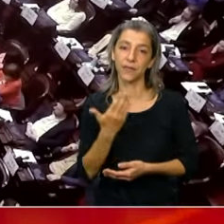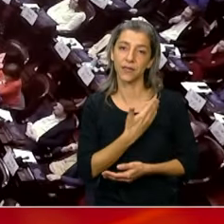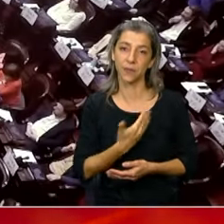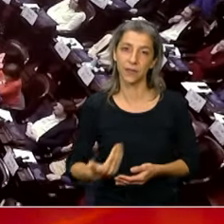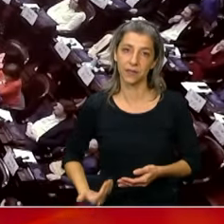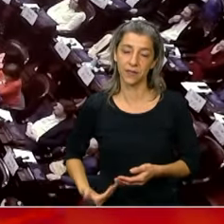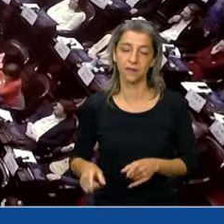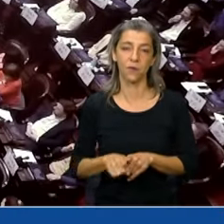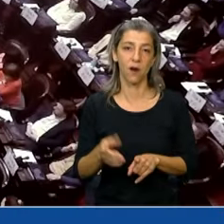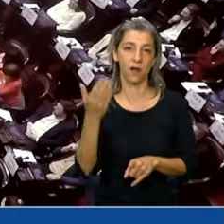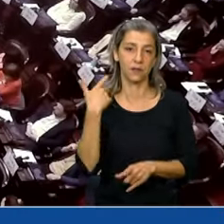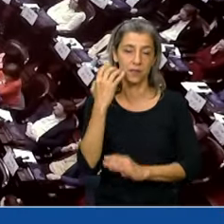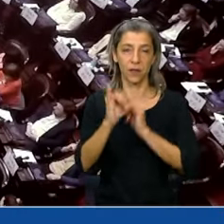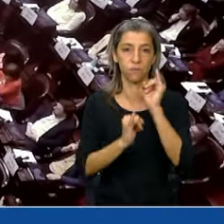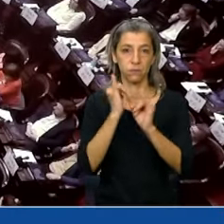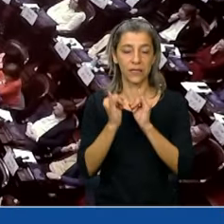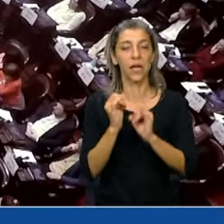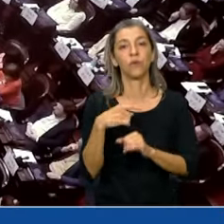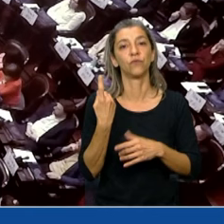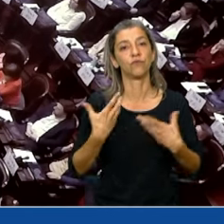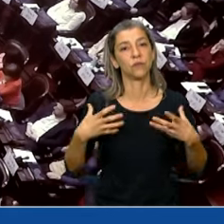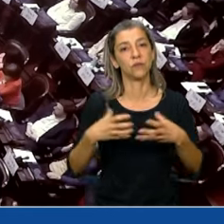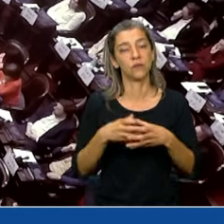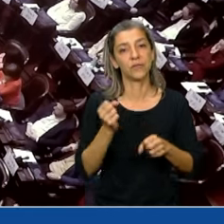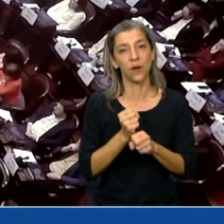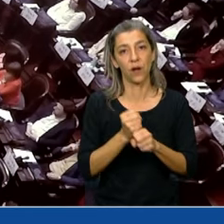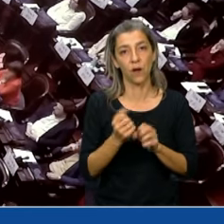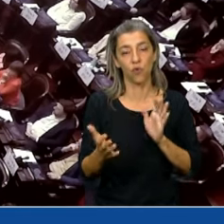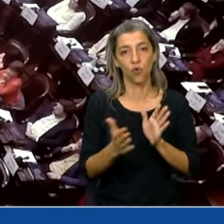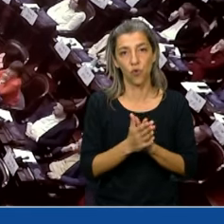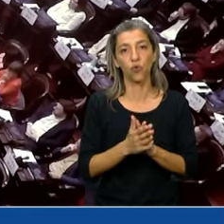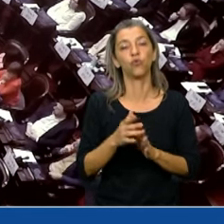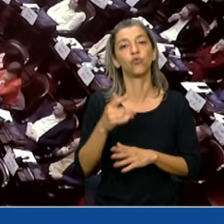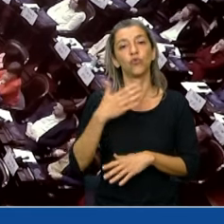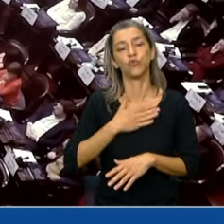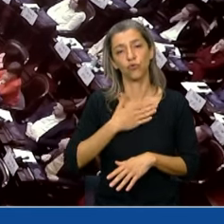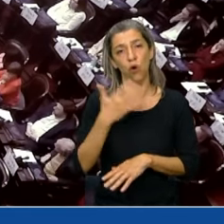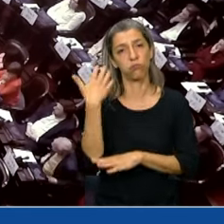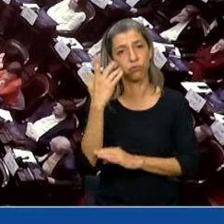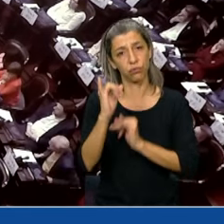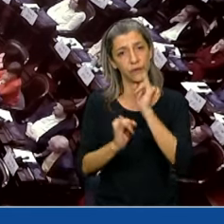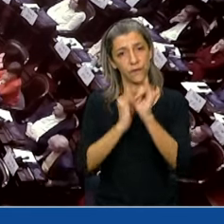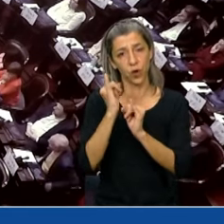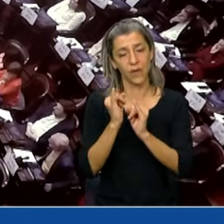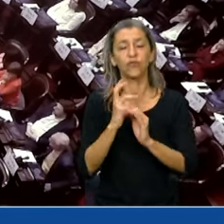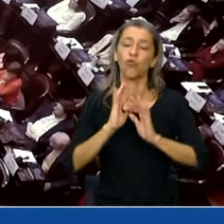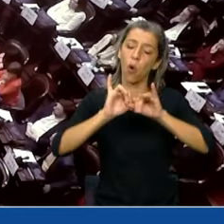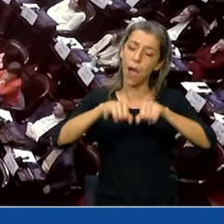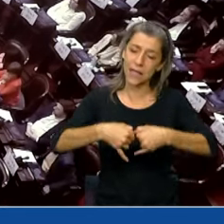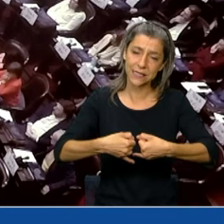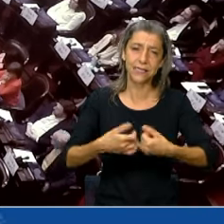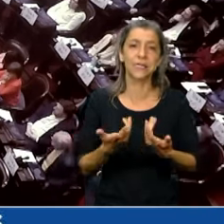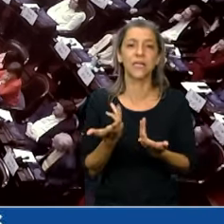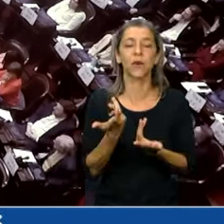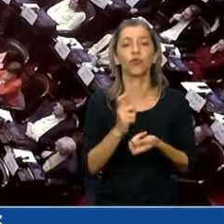como hamos referido del trabajo conjunto de como miembro informante de la comisión acepto todas las